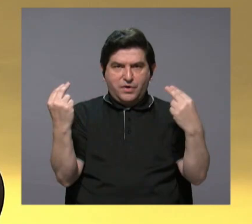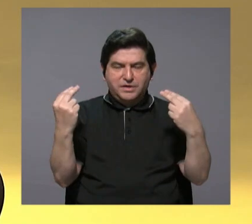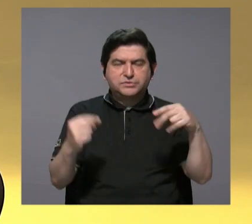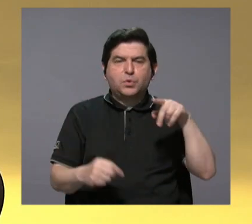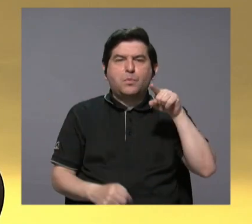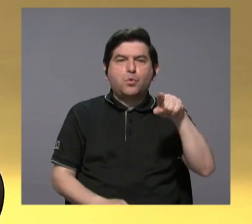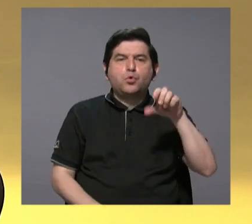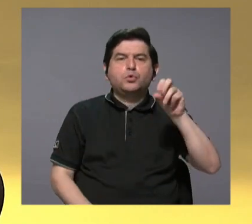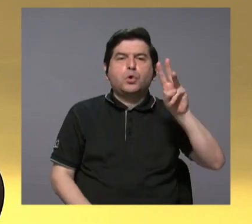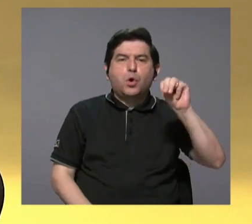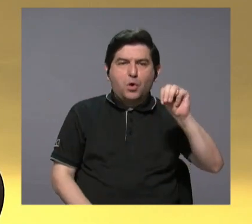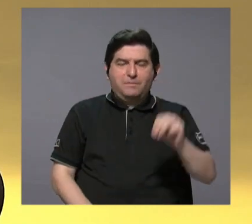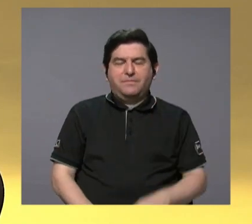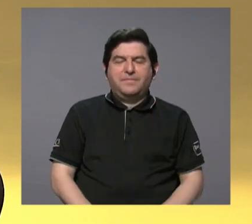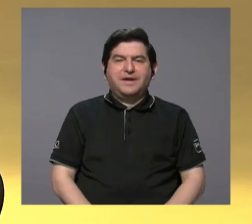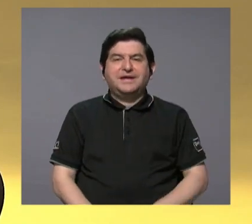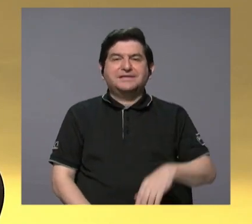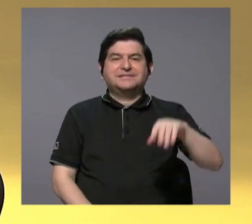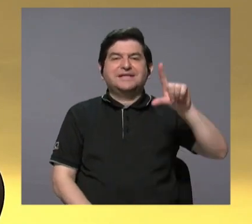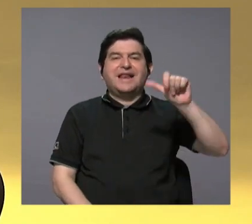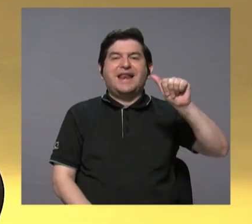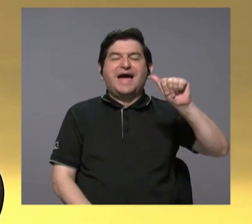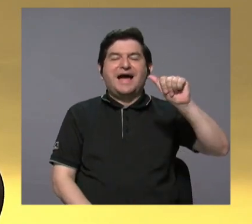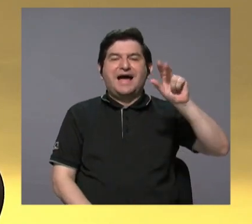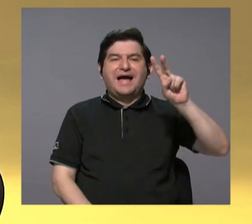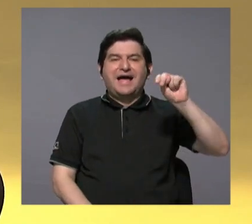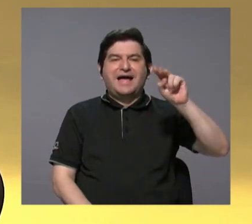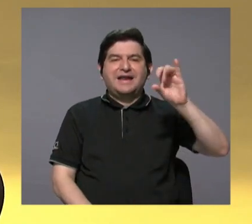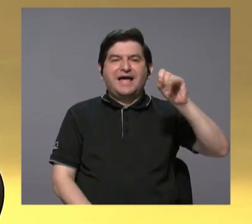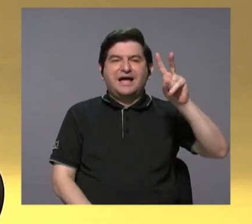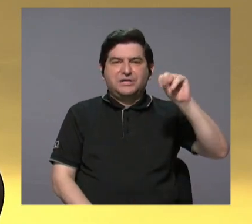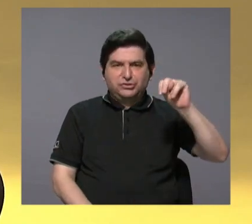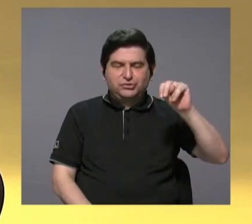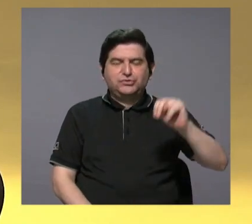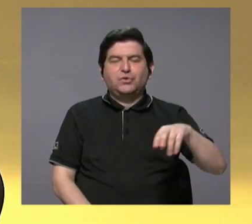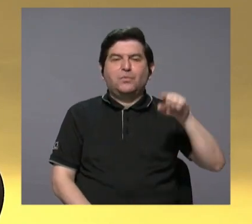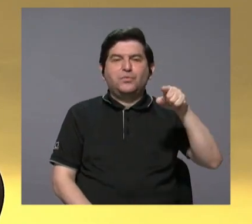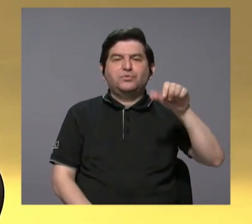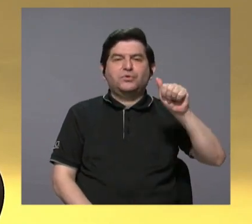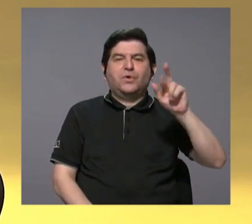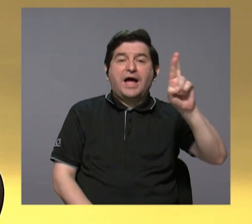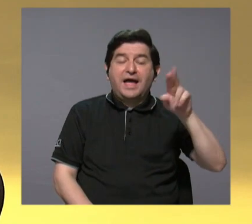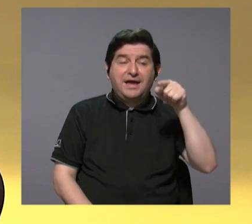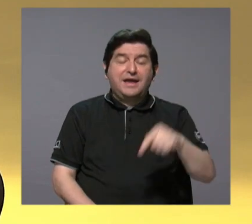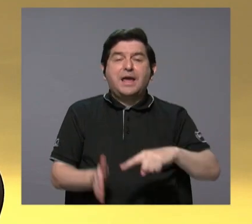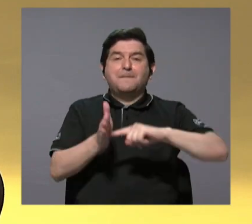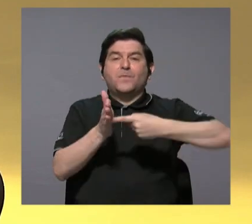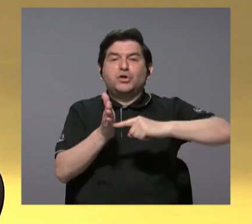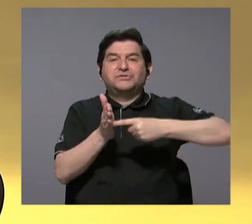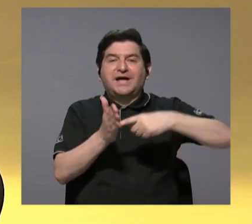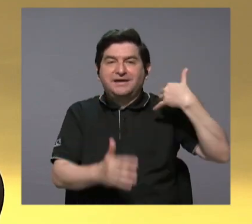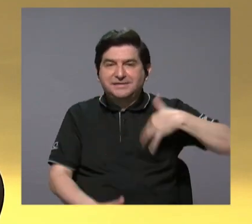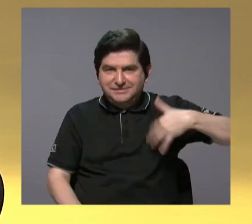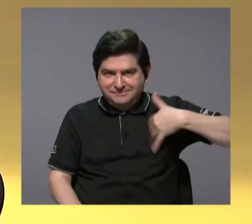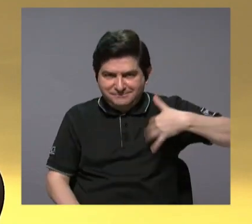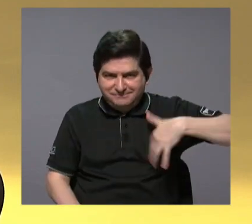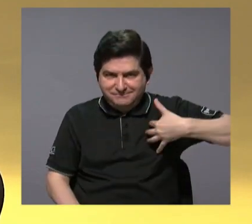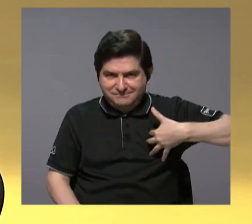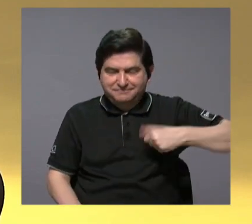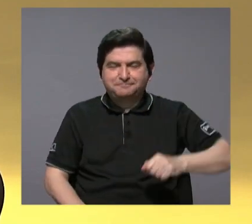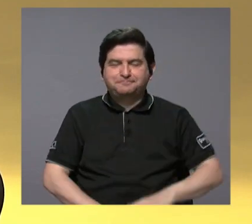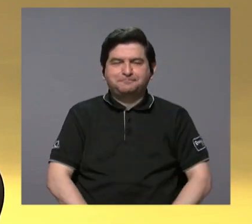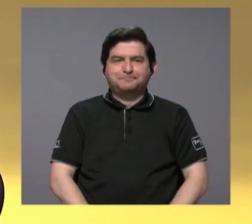.com, sino lanacion.com.ar, que es La Nación de Buenos Aires, y